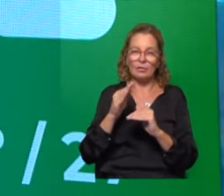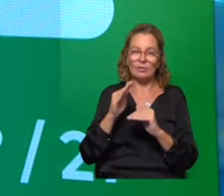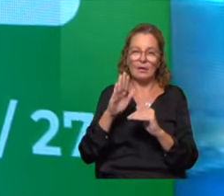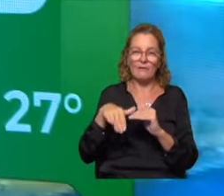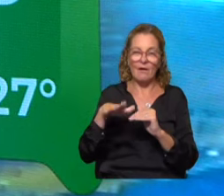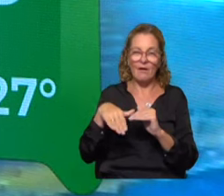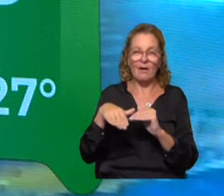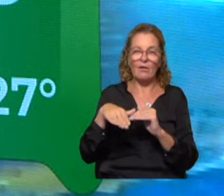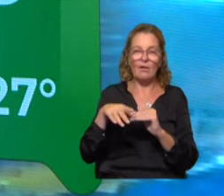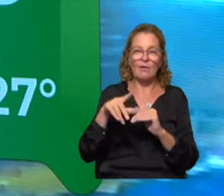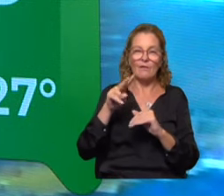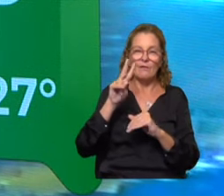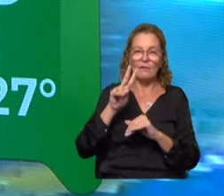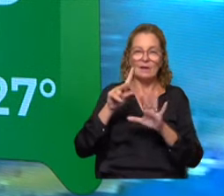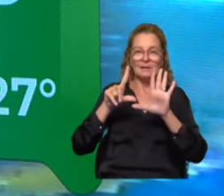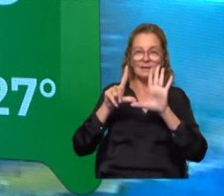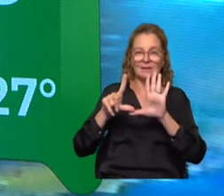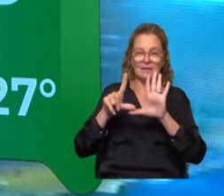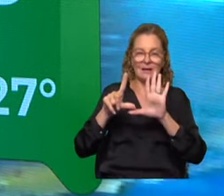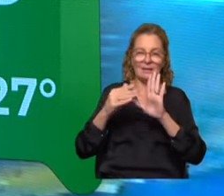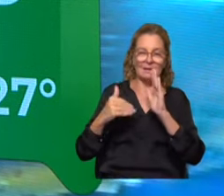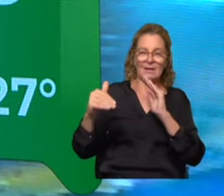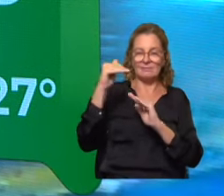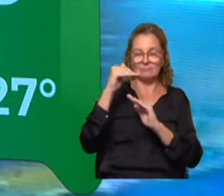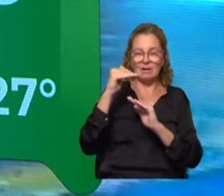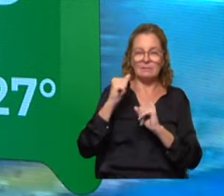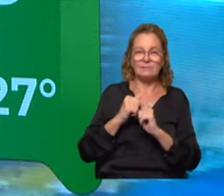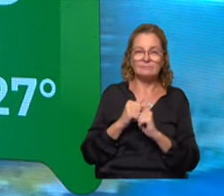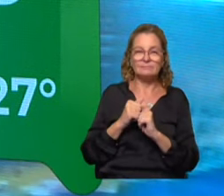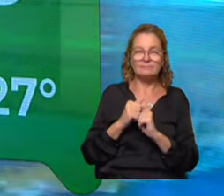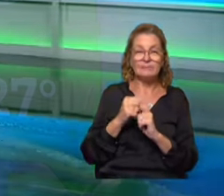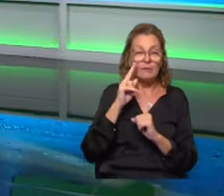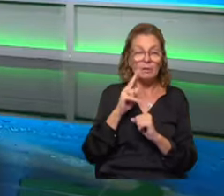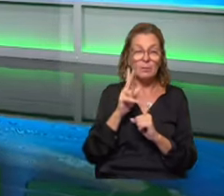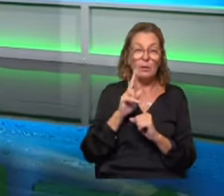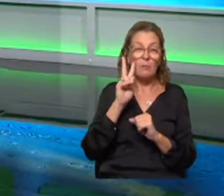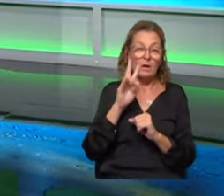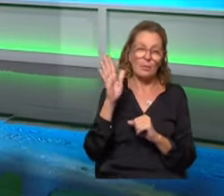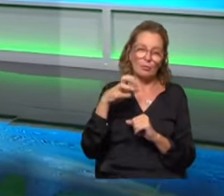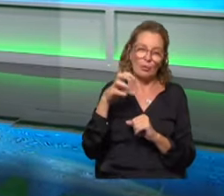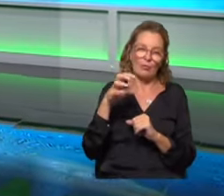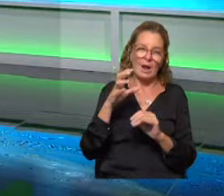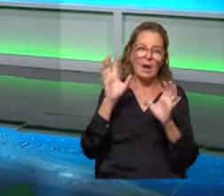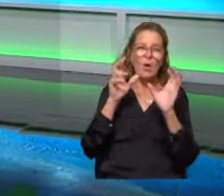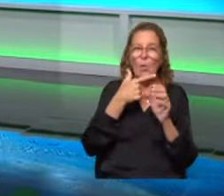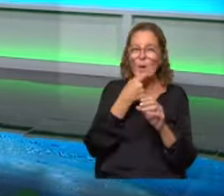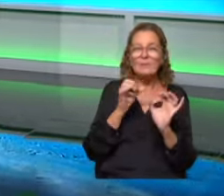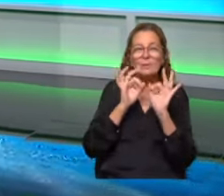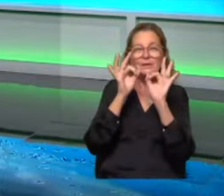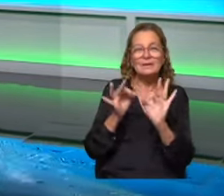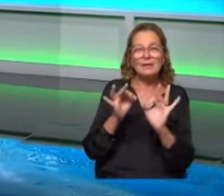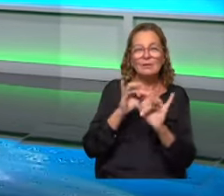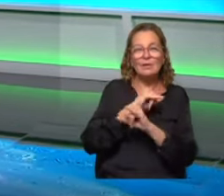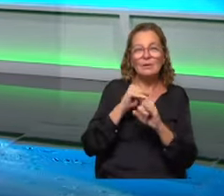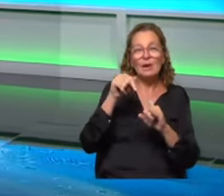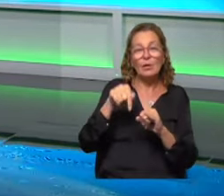jueves 7 de marzo, que va a estar algo nuboso, 14 y 27 grados. Ahí está, y no se prevén lluvias para el jueves. Estamos llegando al final de la edición